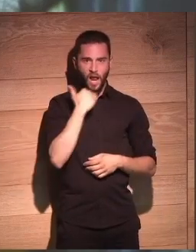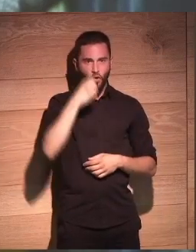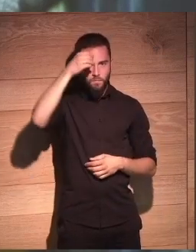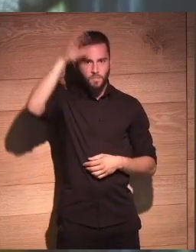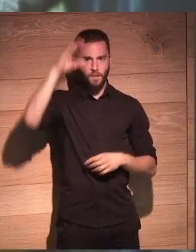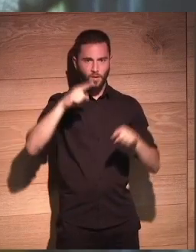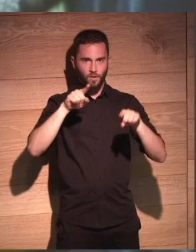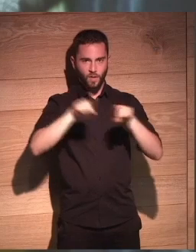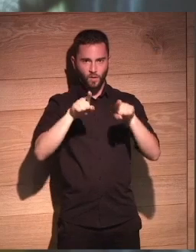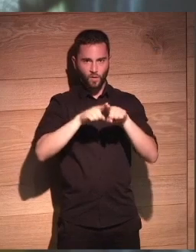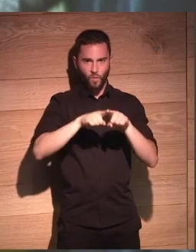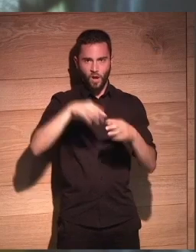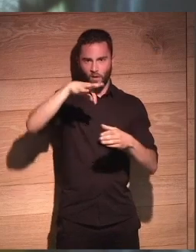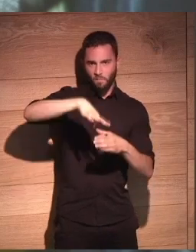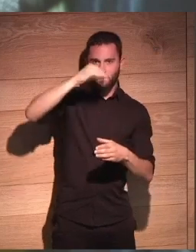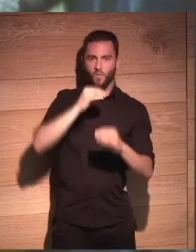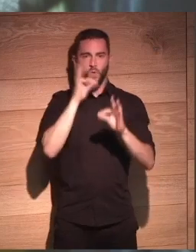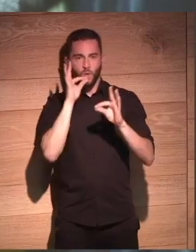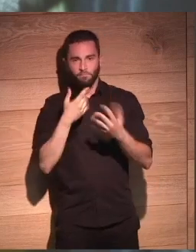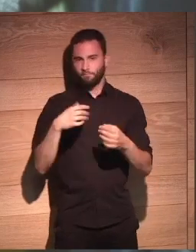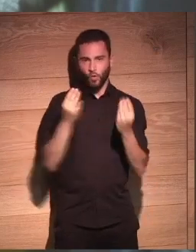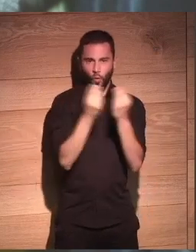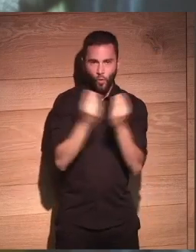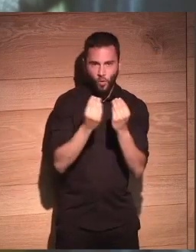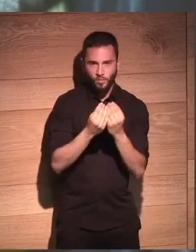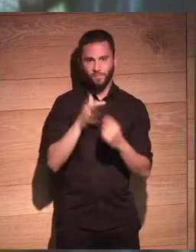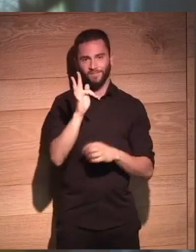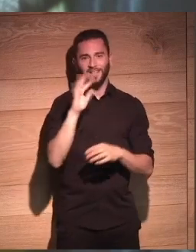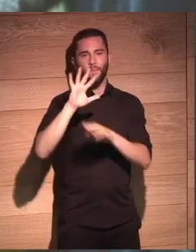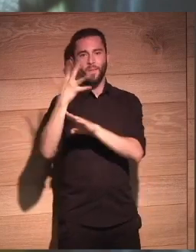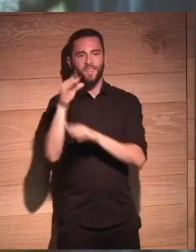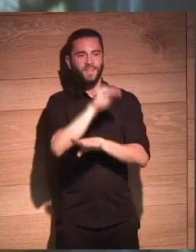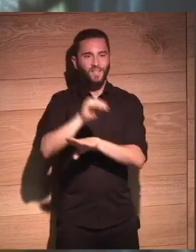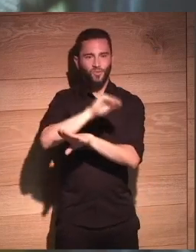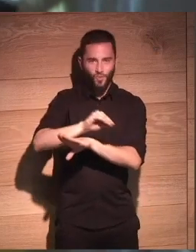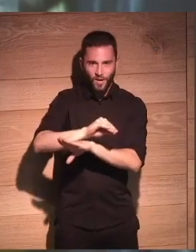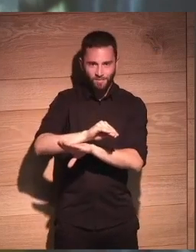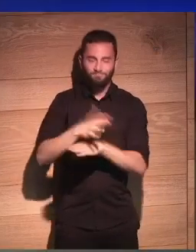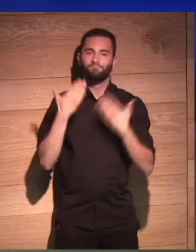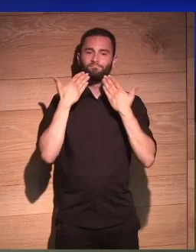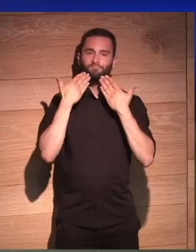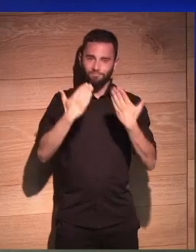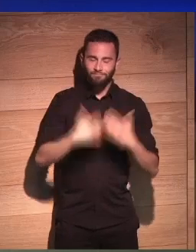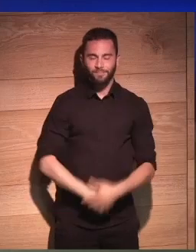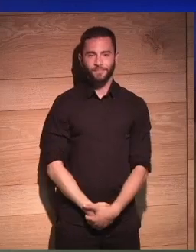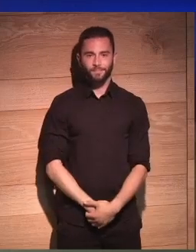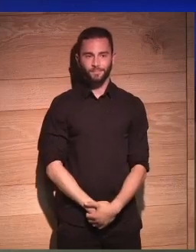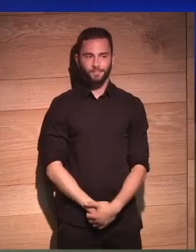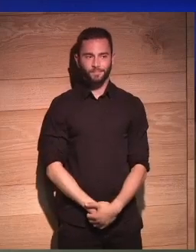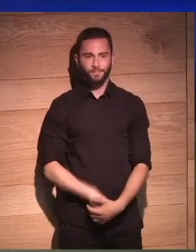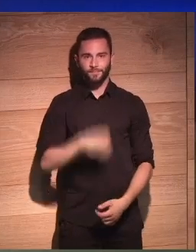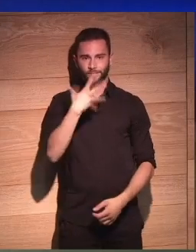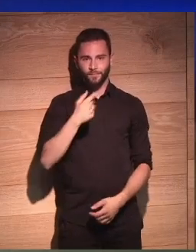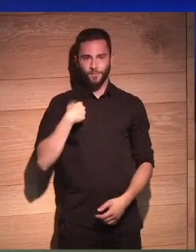tomar juntos y además plantas que curan? Gracias. Gracias. Abuelle. Bueno, yo